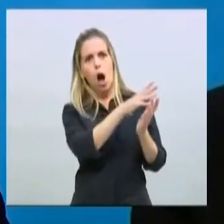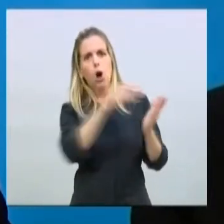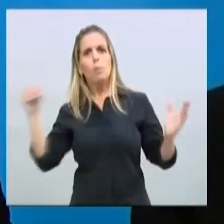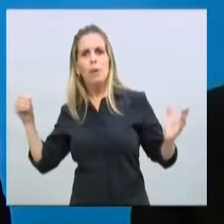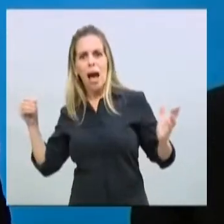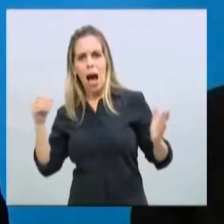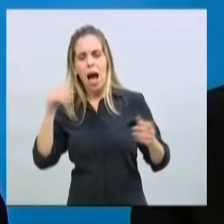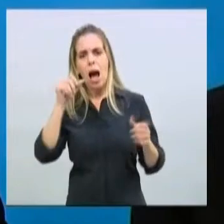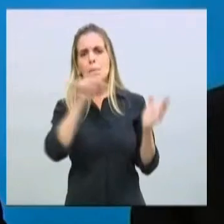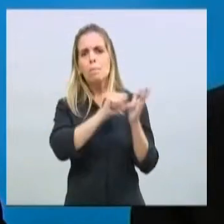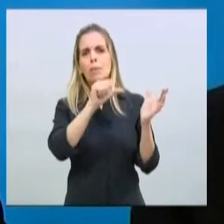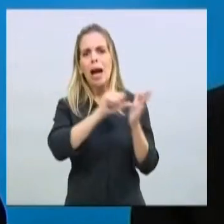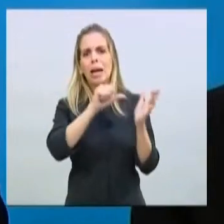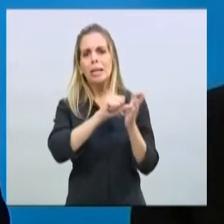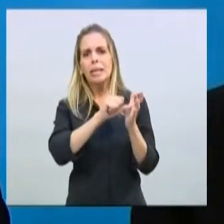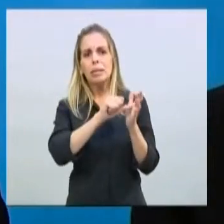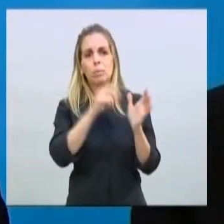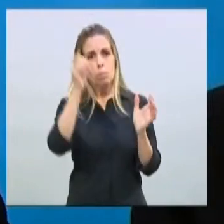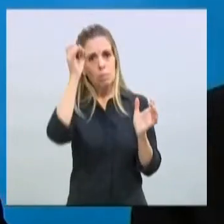Noruega,